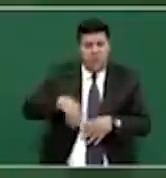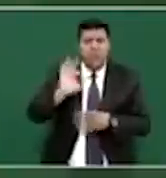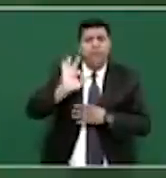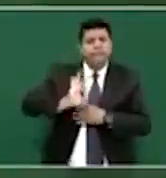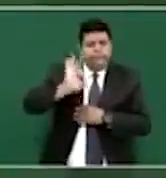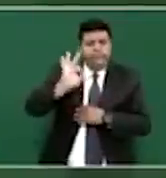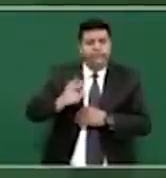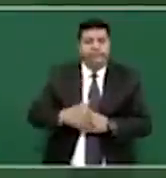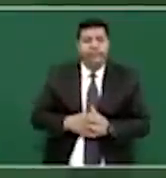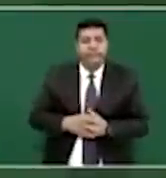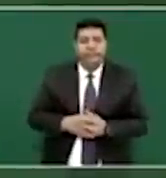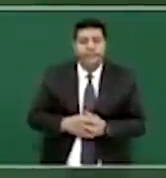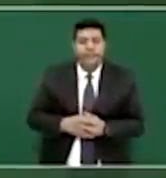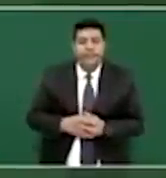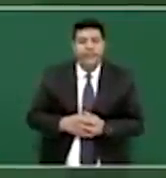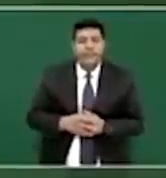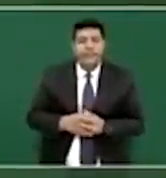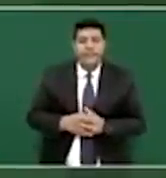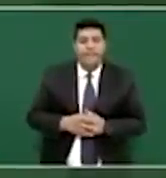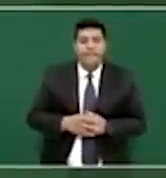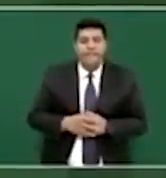veces se